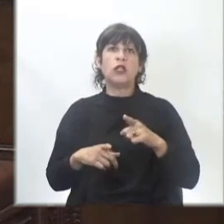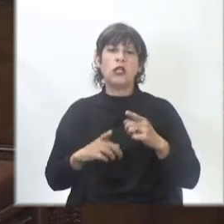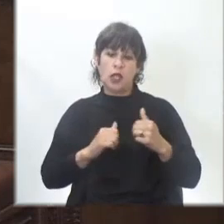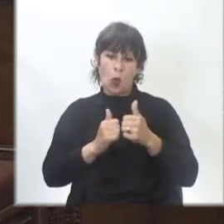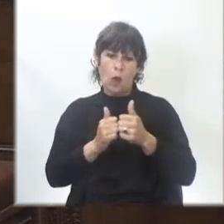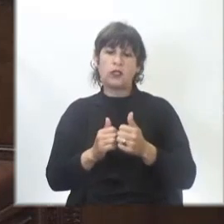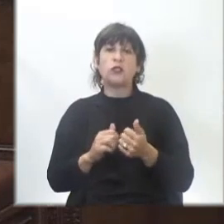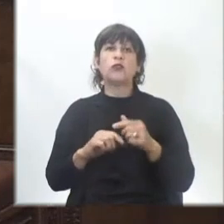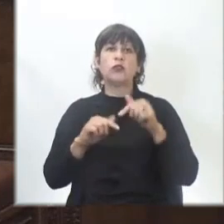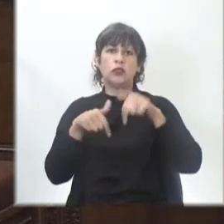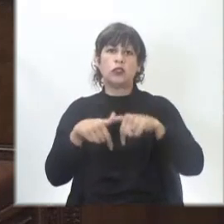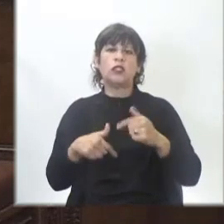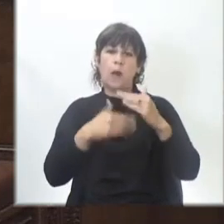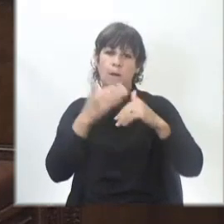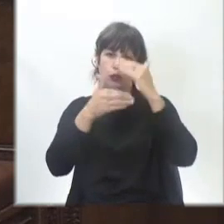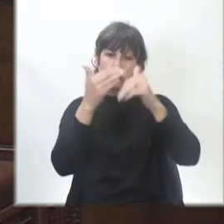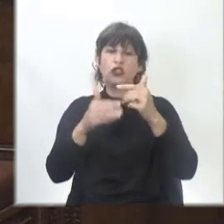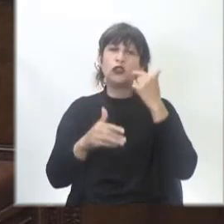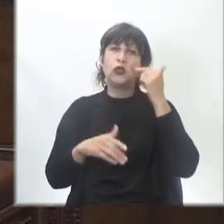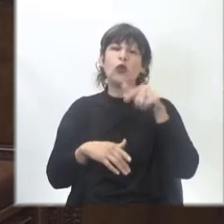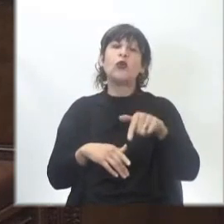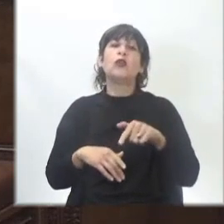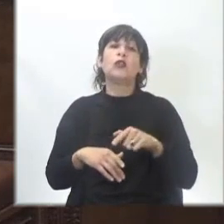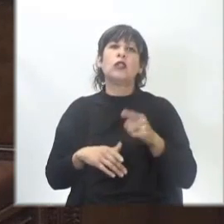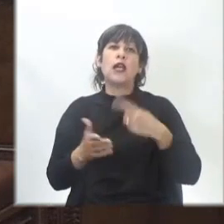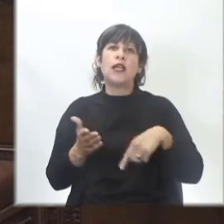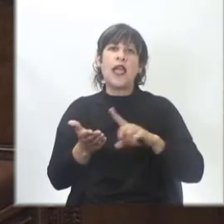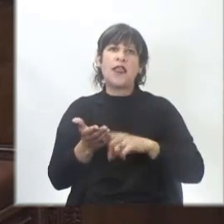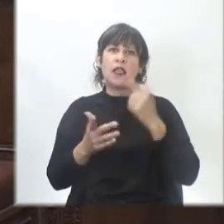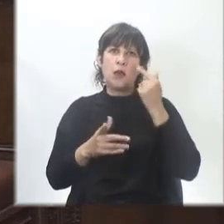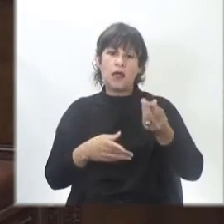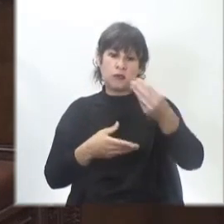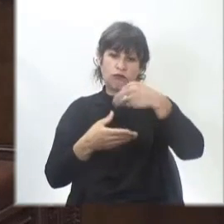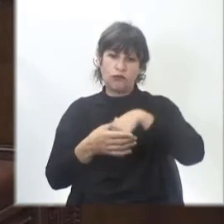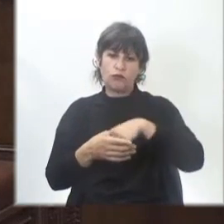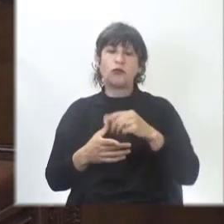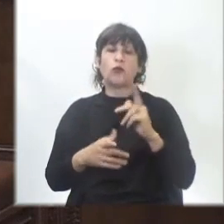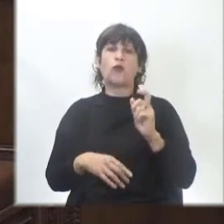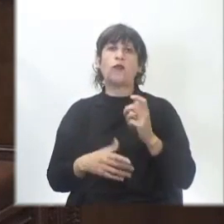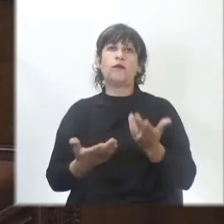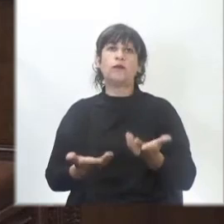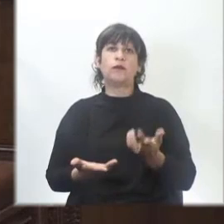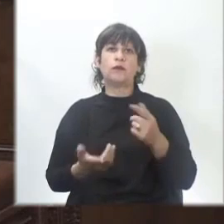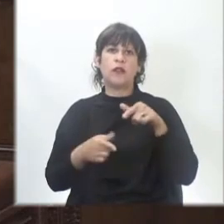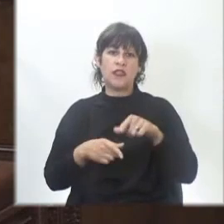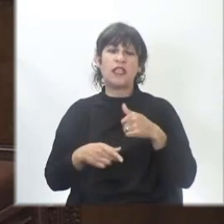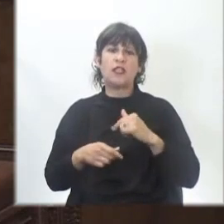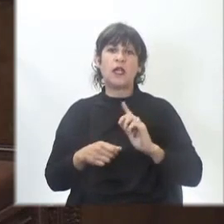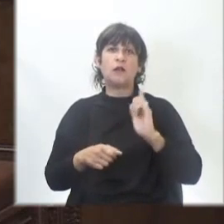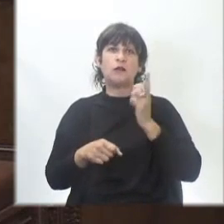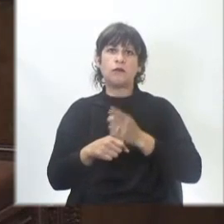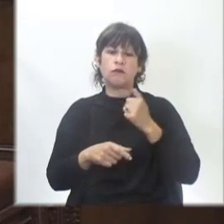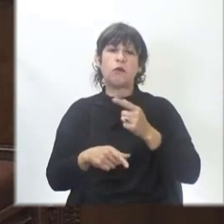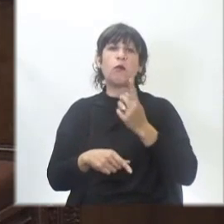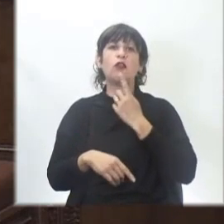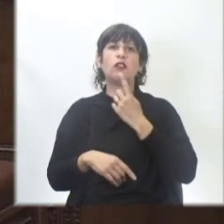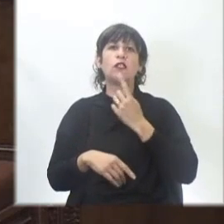acompañando este proceso y que además formó parte, obviamente, de esta definición